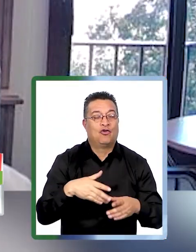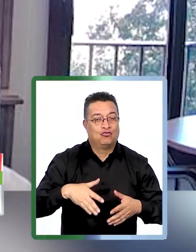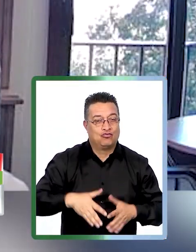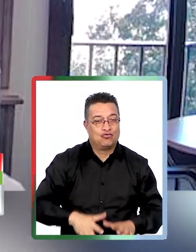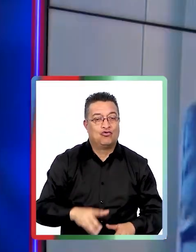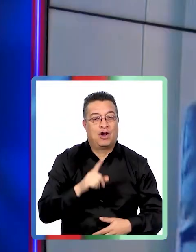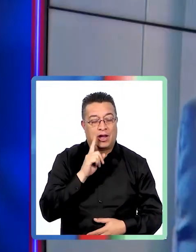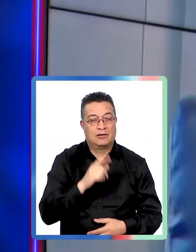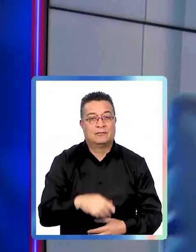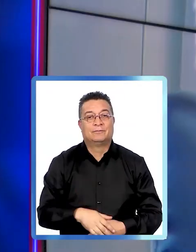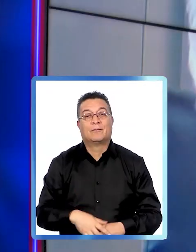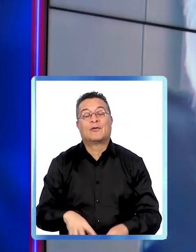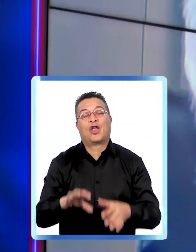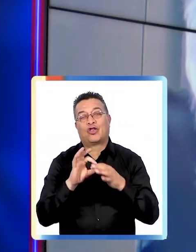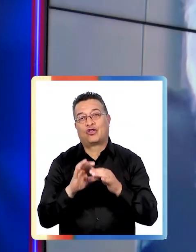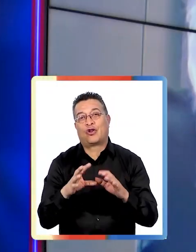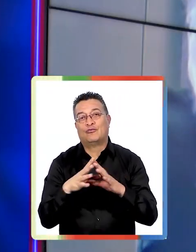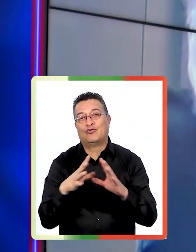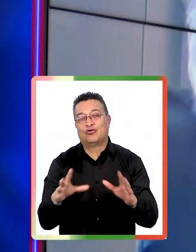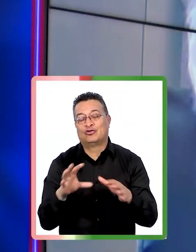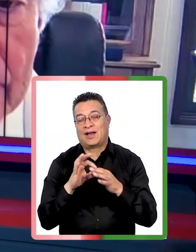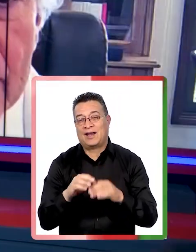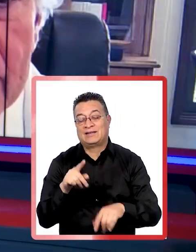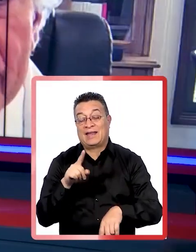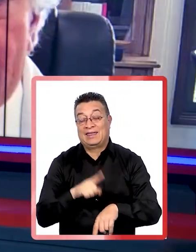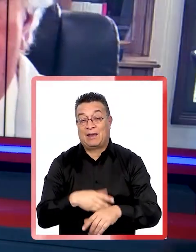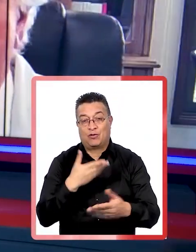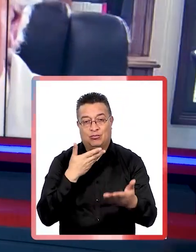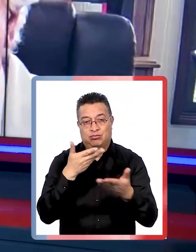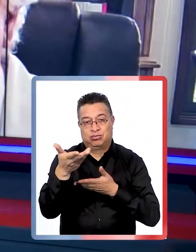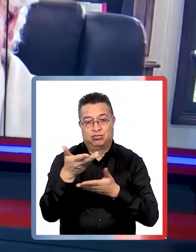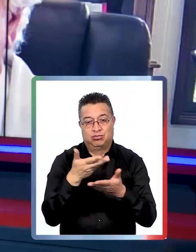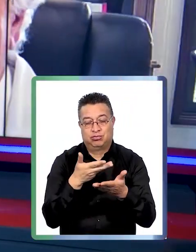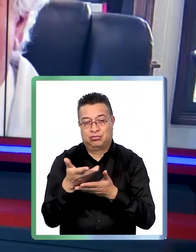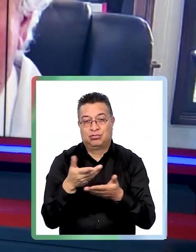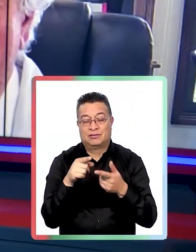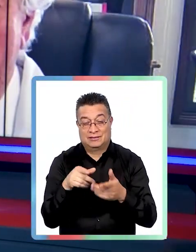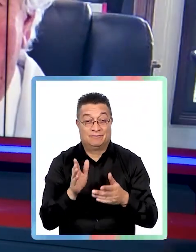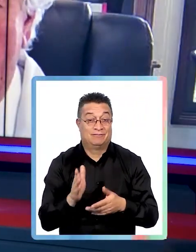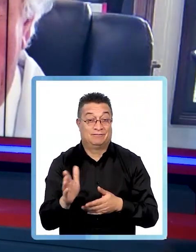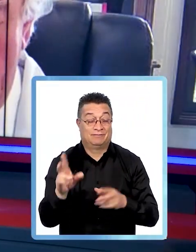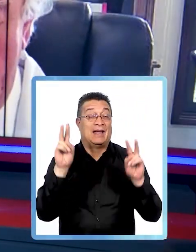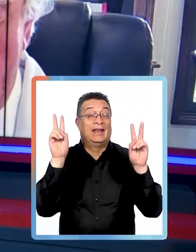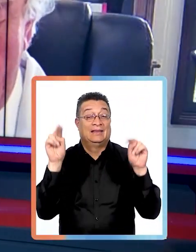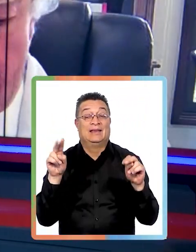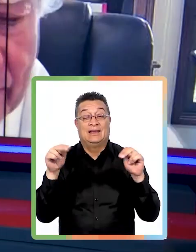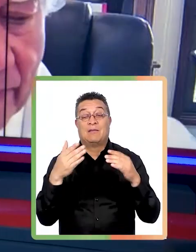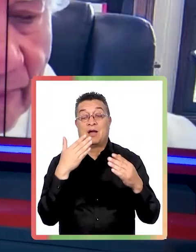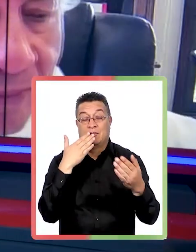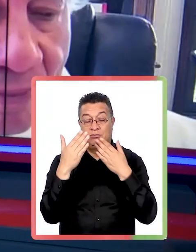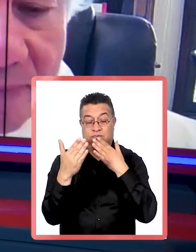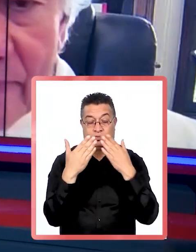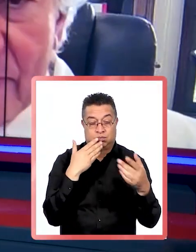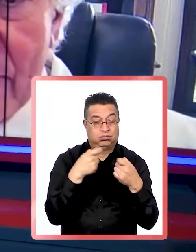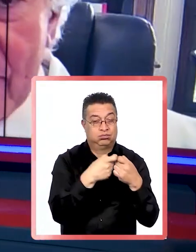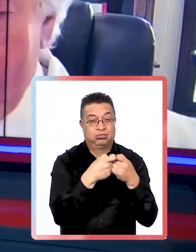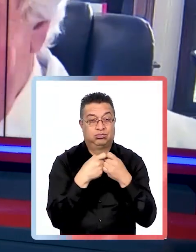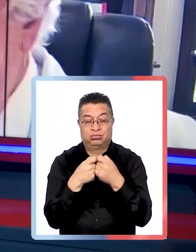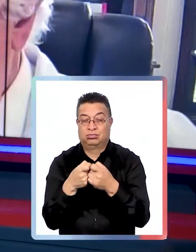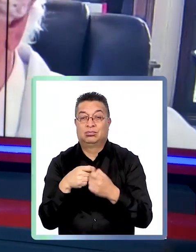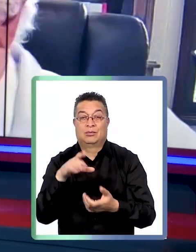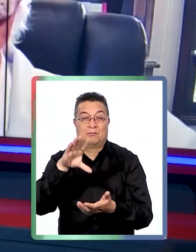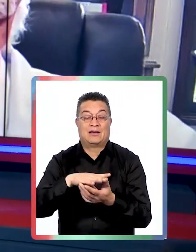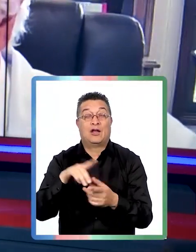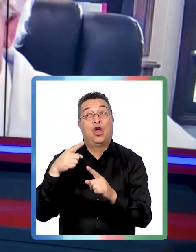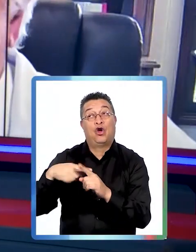tener hijos. Doctor, le agradecemos muchísimo su tiempo porque este sigue siendo un tema de debate y discusión en el